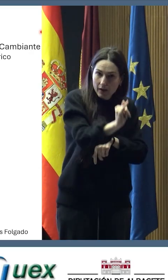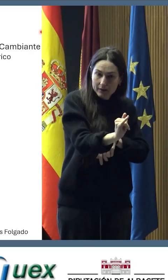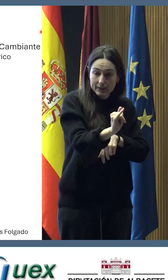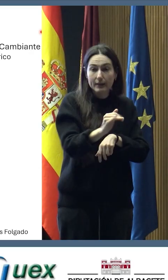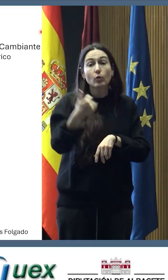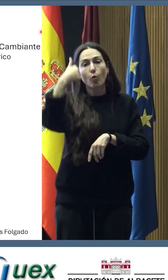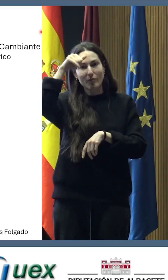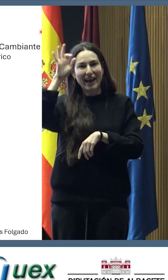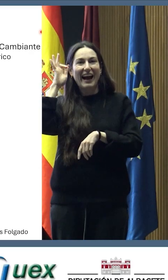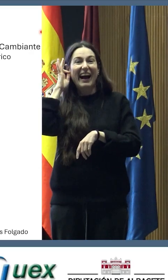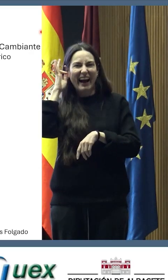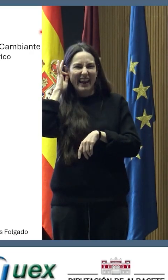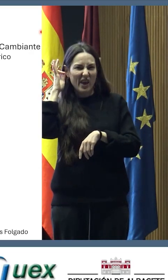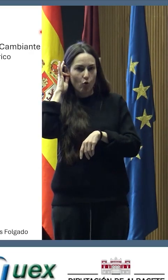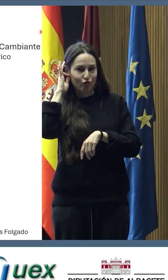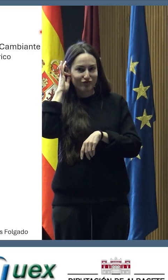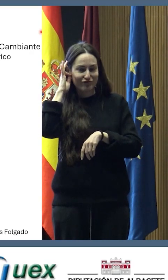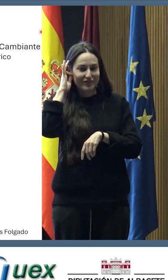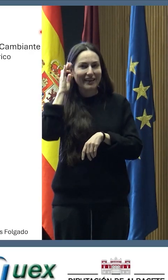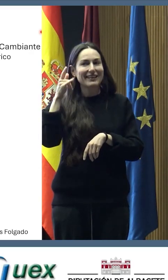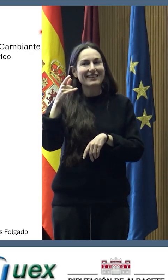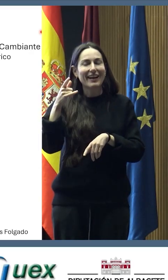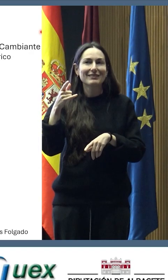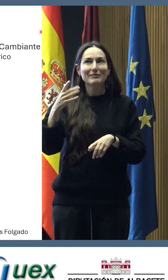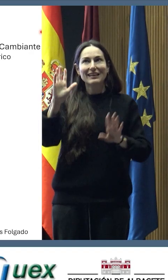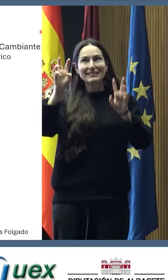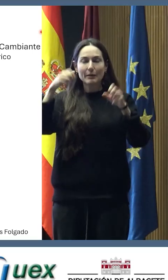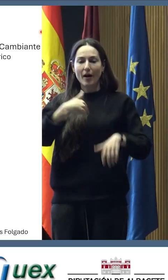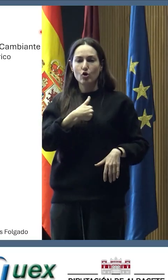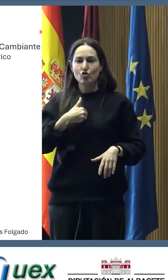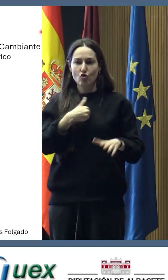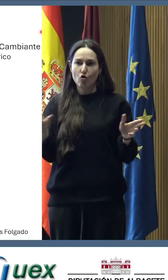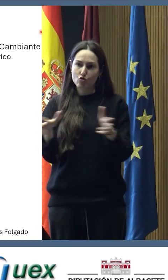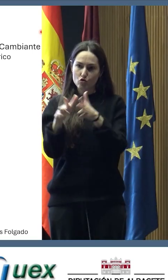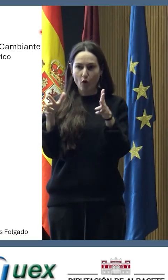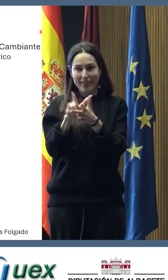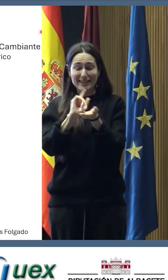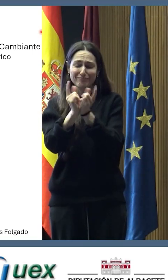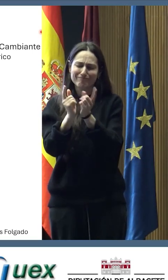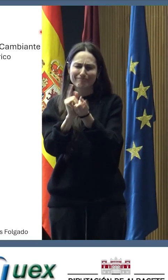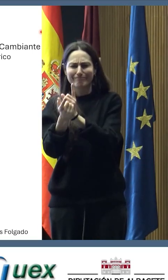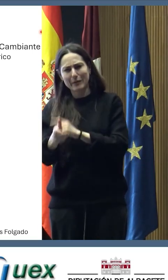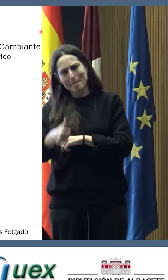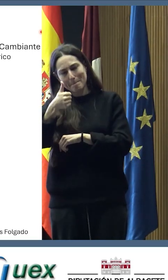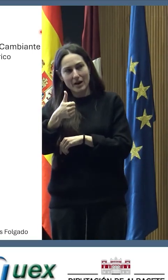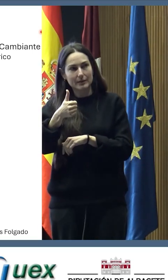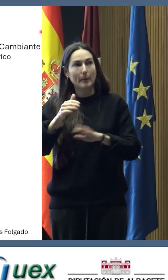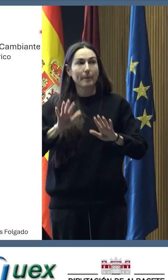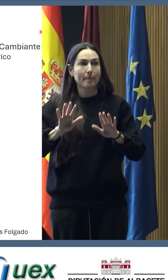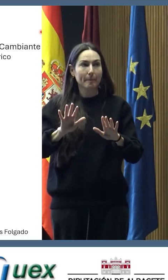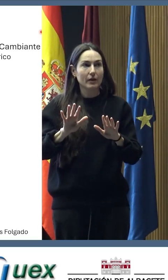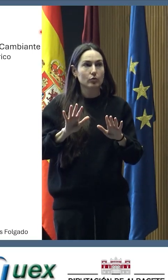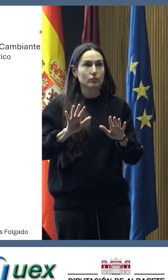el género, que son ya diferencias de rol social, que es un poco más cambiante, pero que